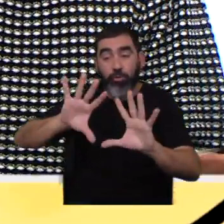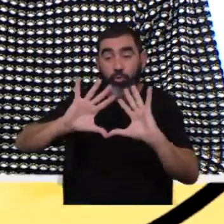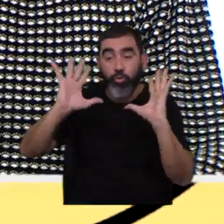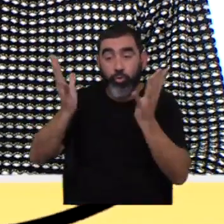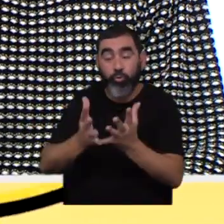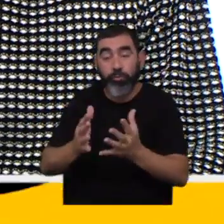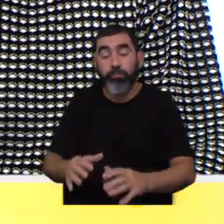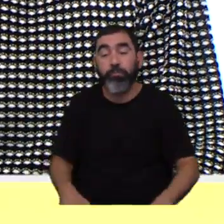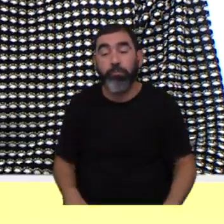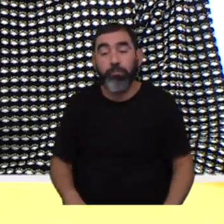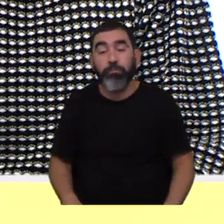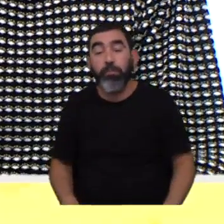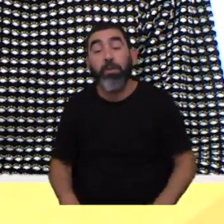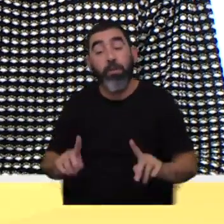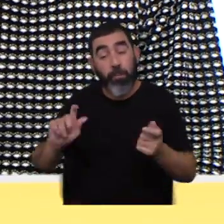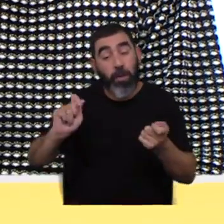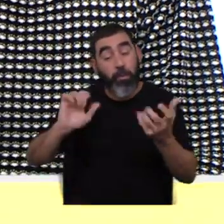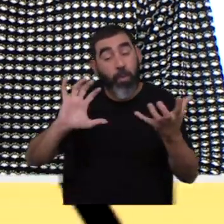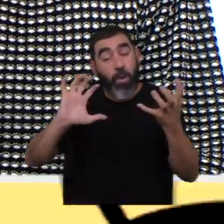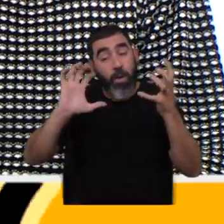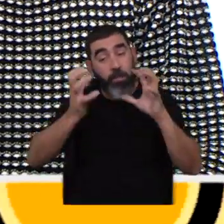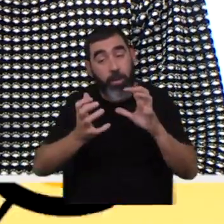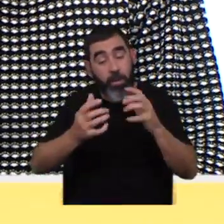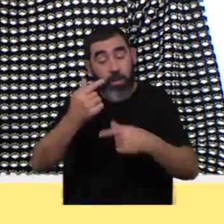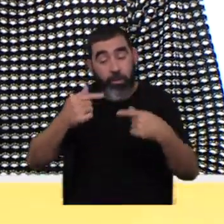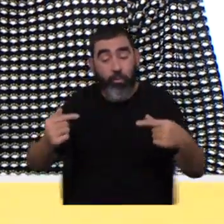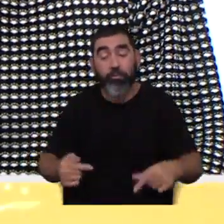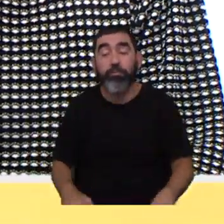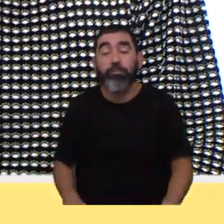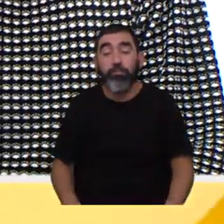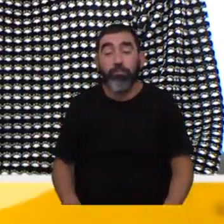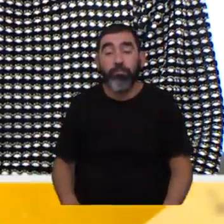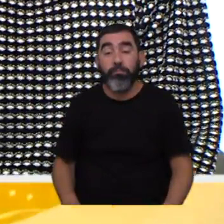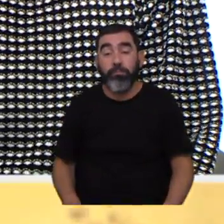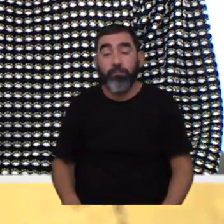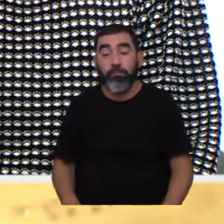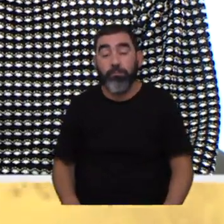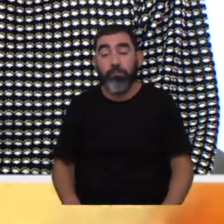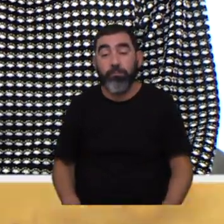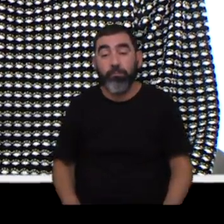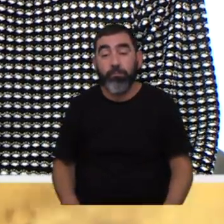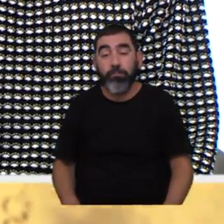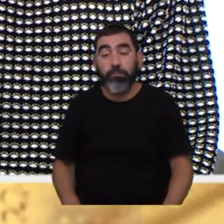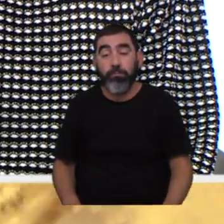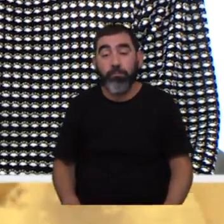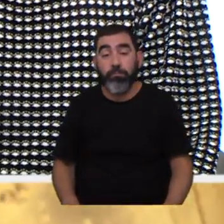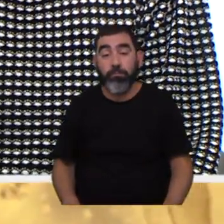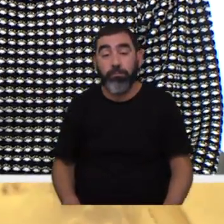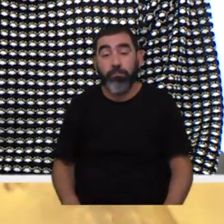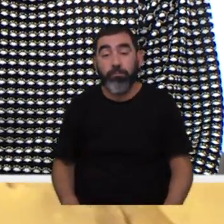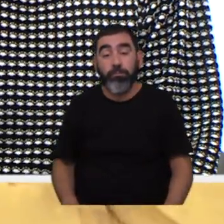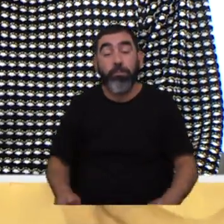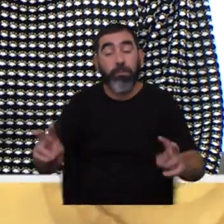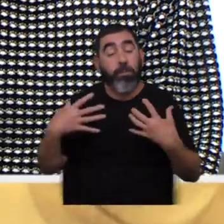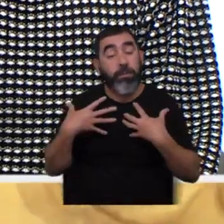respecto a lo que es el cambio climático y también los problemas. Sí, ese concepto de una salud que es riquísimo